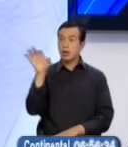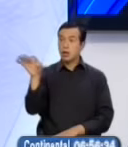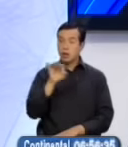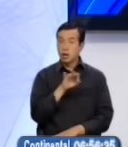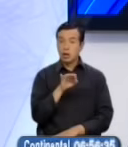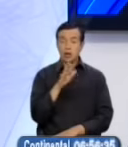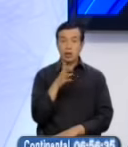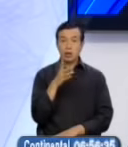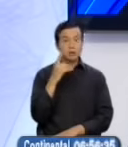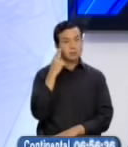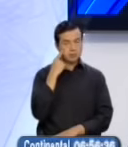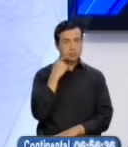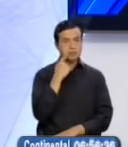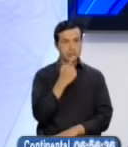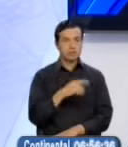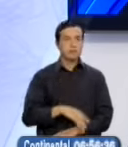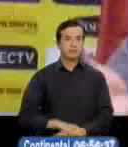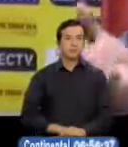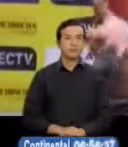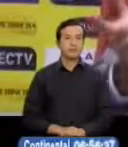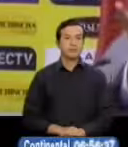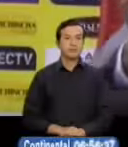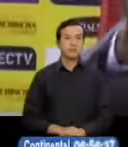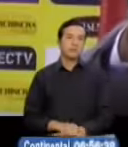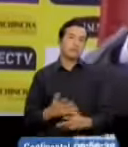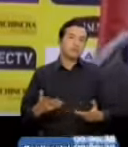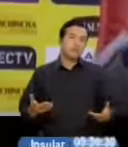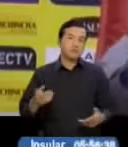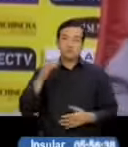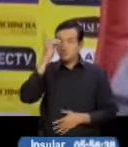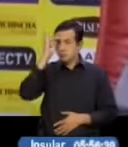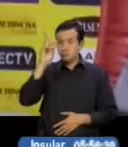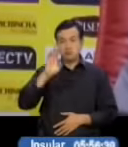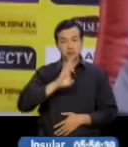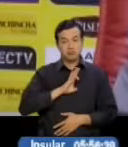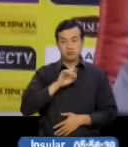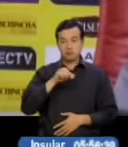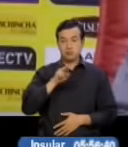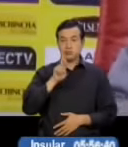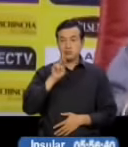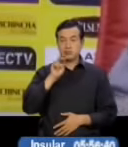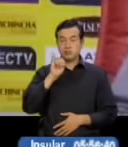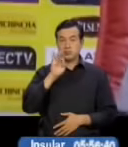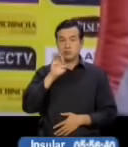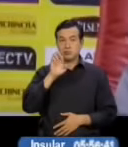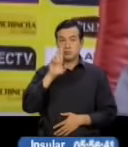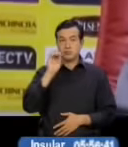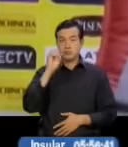fue lo que dijo en rueda de prensa. Esa es la decisión del profesor Quinteros.